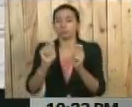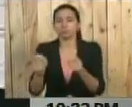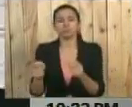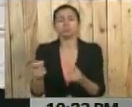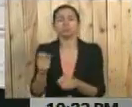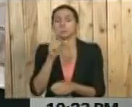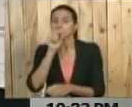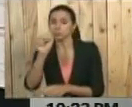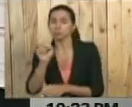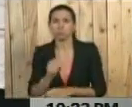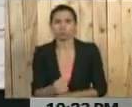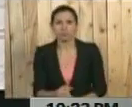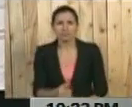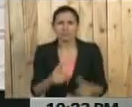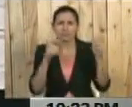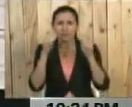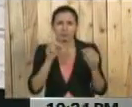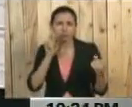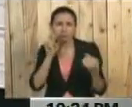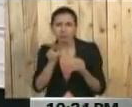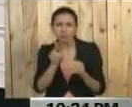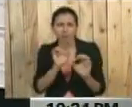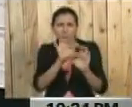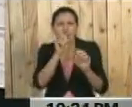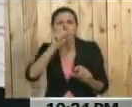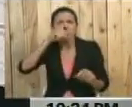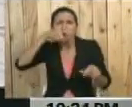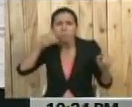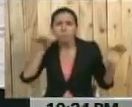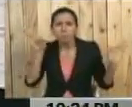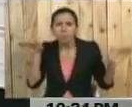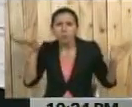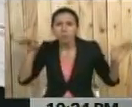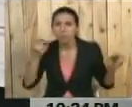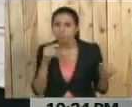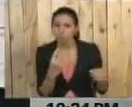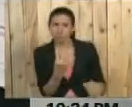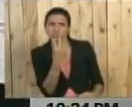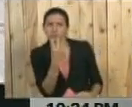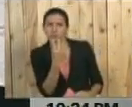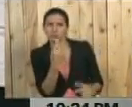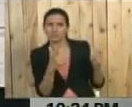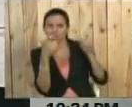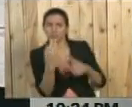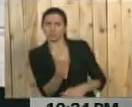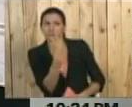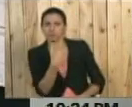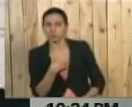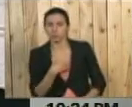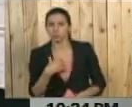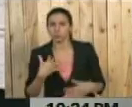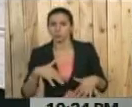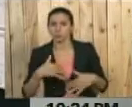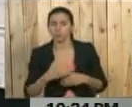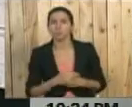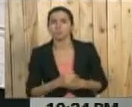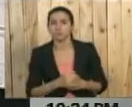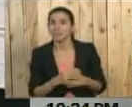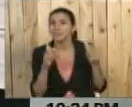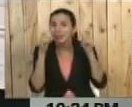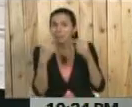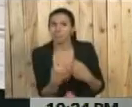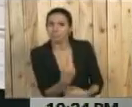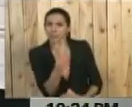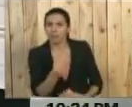Chávez tenía una mirada de águila. Y yo sé qué mirada ese día